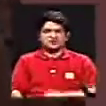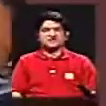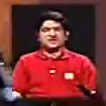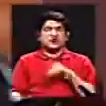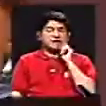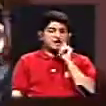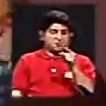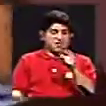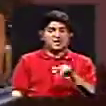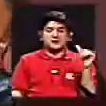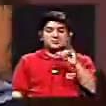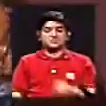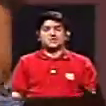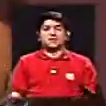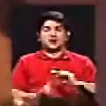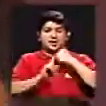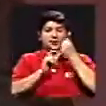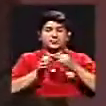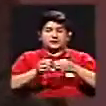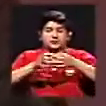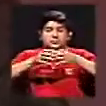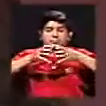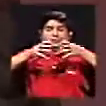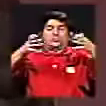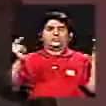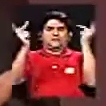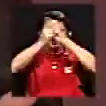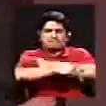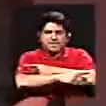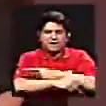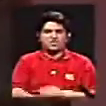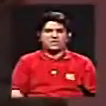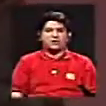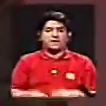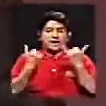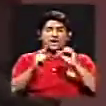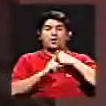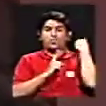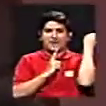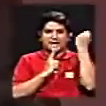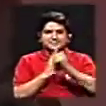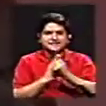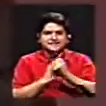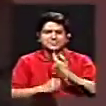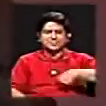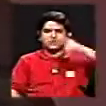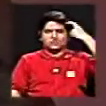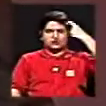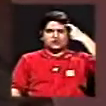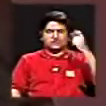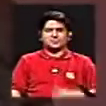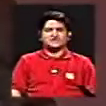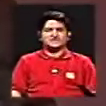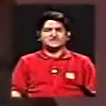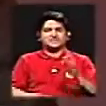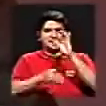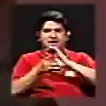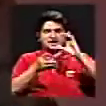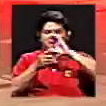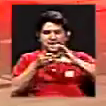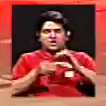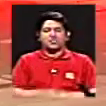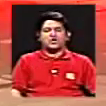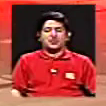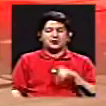que esto sea como una bola de nieve que cada vez ha ido peor y que ahora realmente estemos en un estado uh-huh. Nosotros pensamos en el colegio prácticamente de emergencia